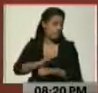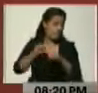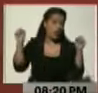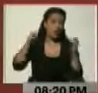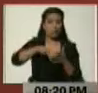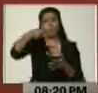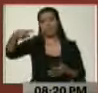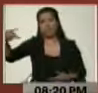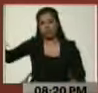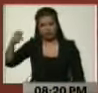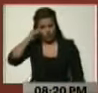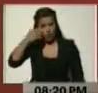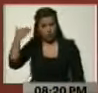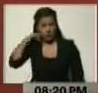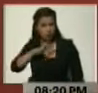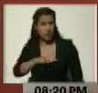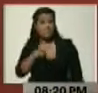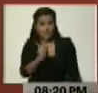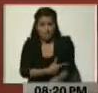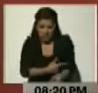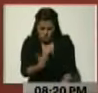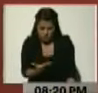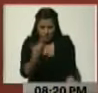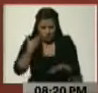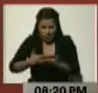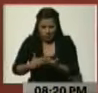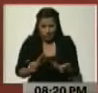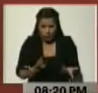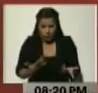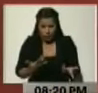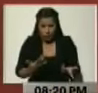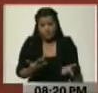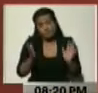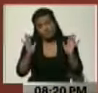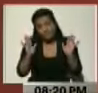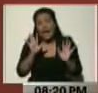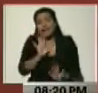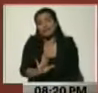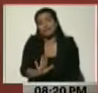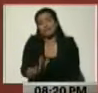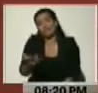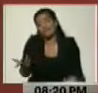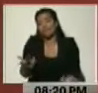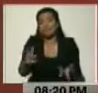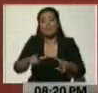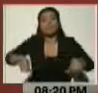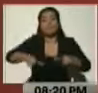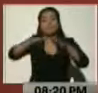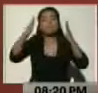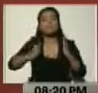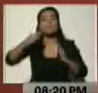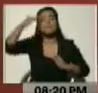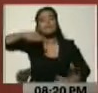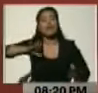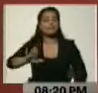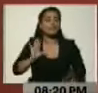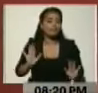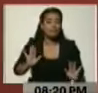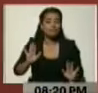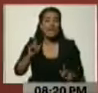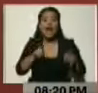aquí. Ojalá nunca ocurriera nada de eso. Ojalá nunca ocurriera nada de eso. De verdad lo lamentamos